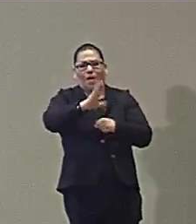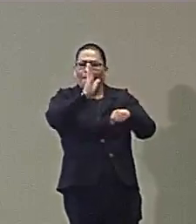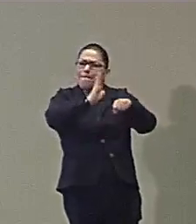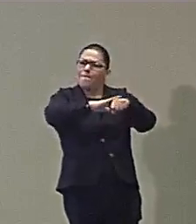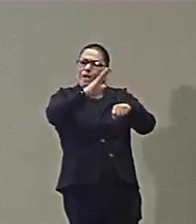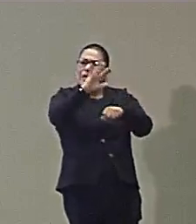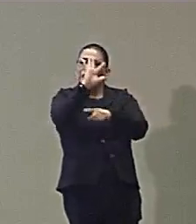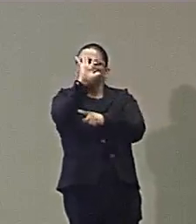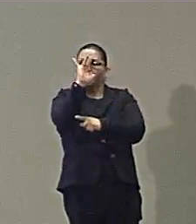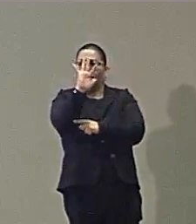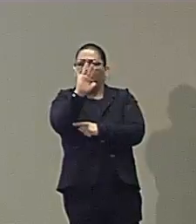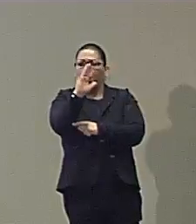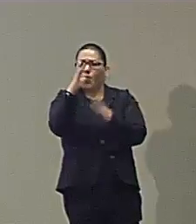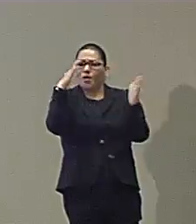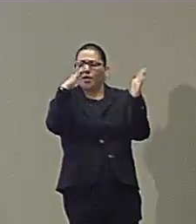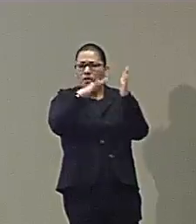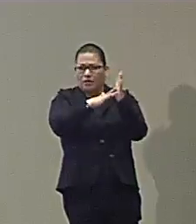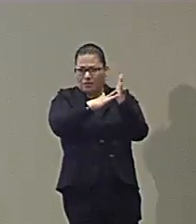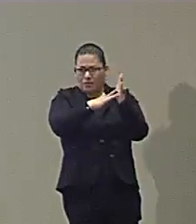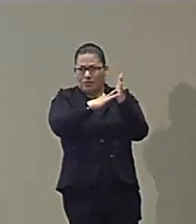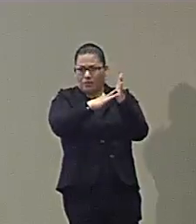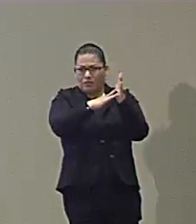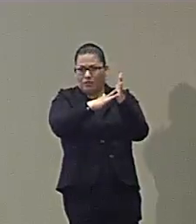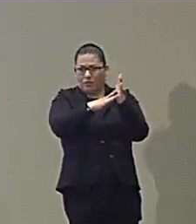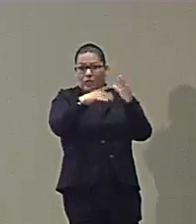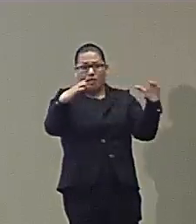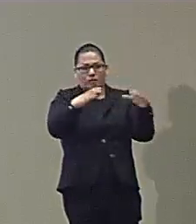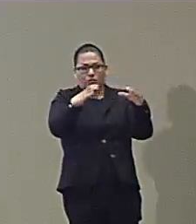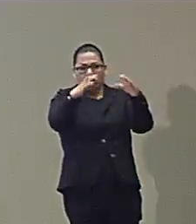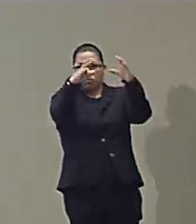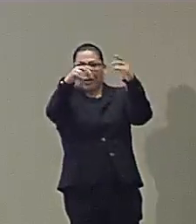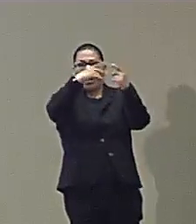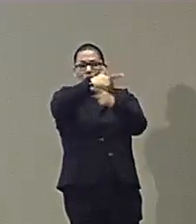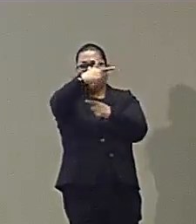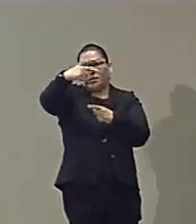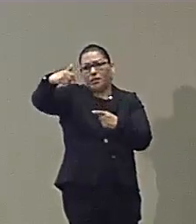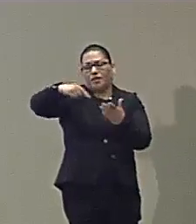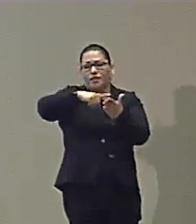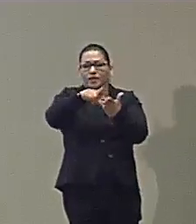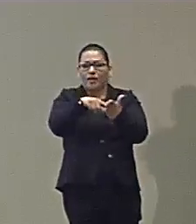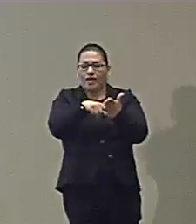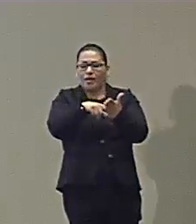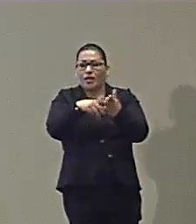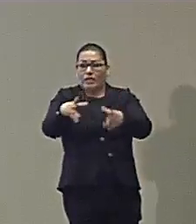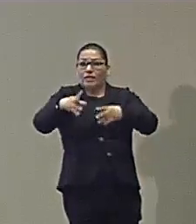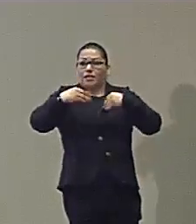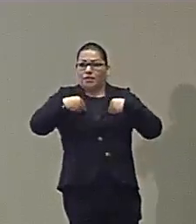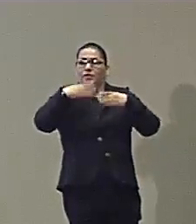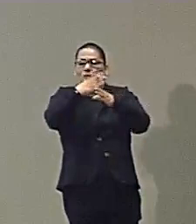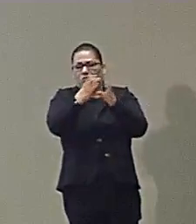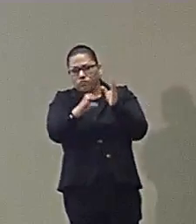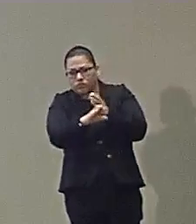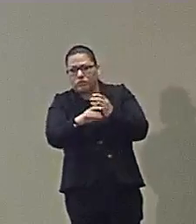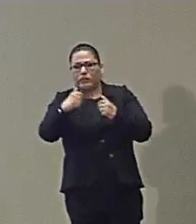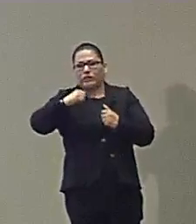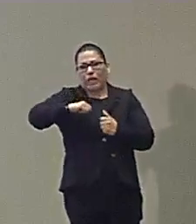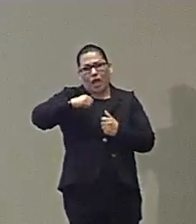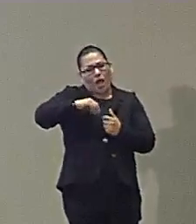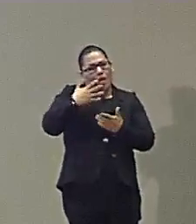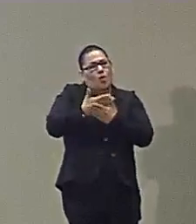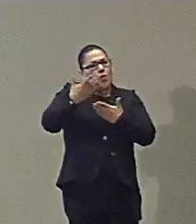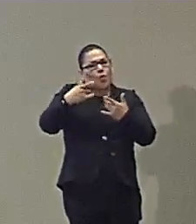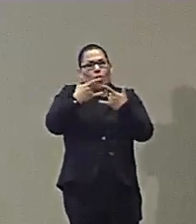de 55 mil monumentos el gran acervo de objetos arqueológicos históricos